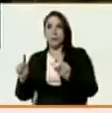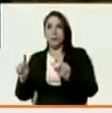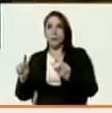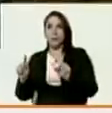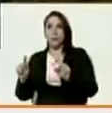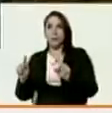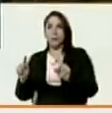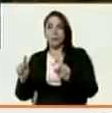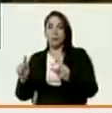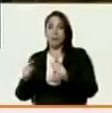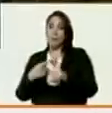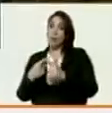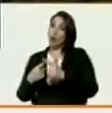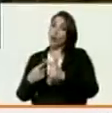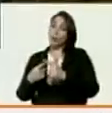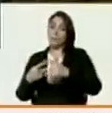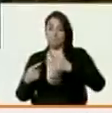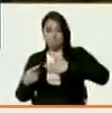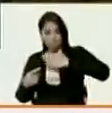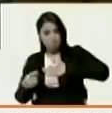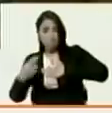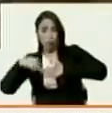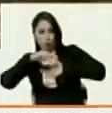Entonces la Asamblea Nacional Constituyente